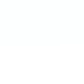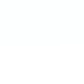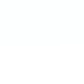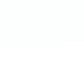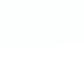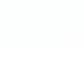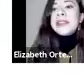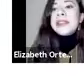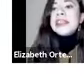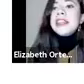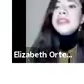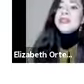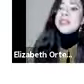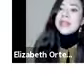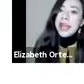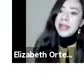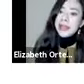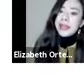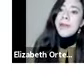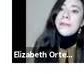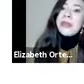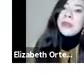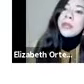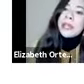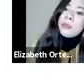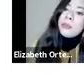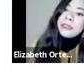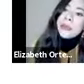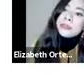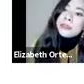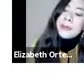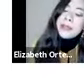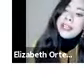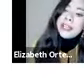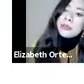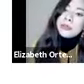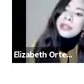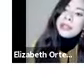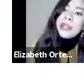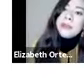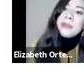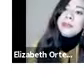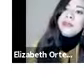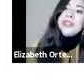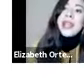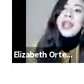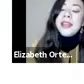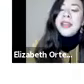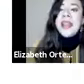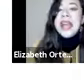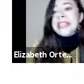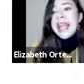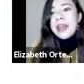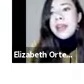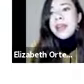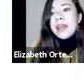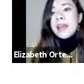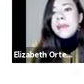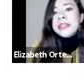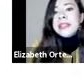eso es en cuanto a la parte de visión cercana. Pero lo que comentábamos, la parte de movimiento no la podemos dejar